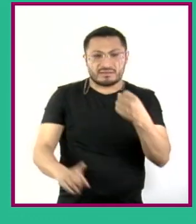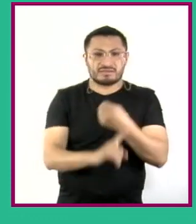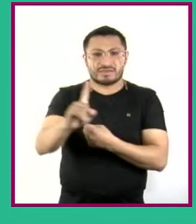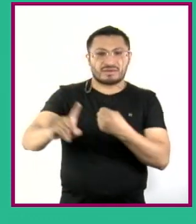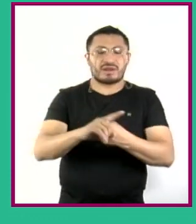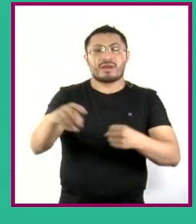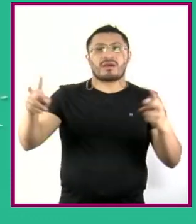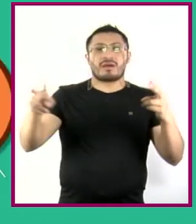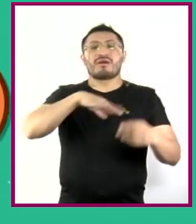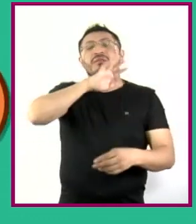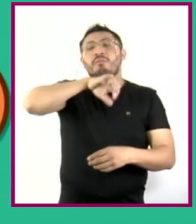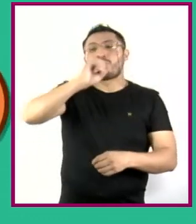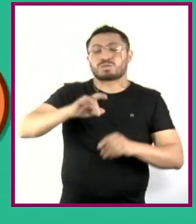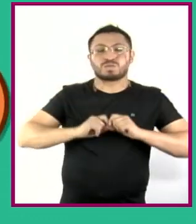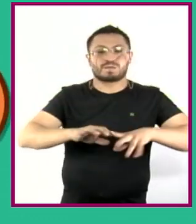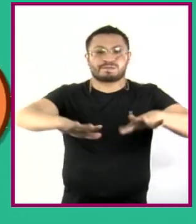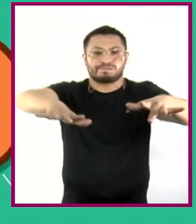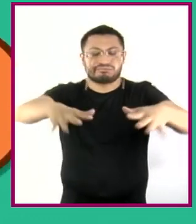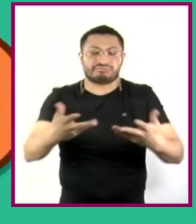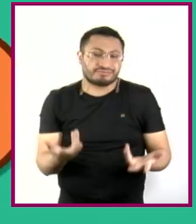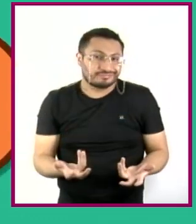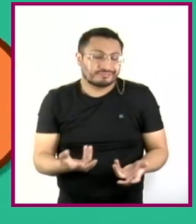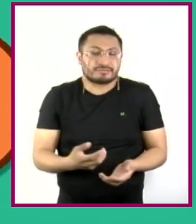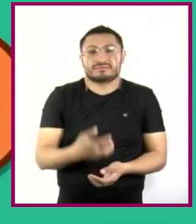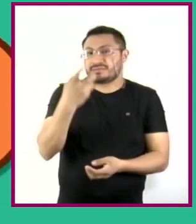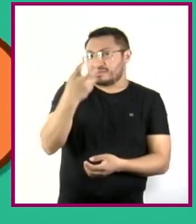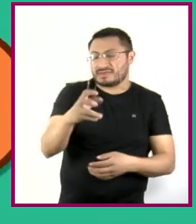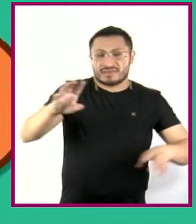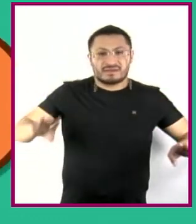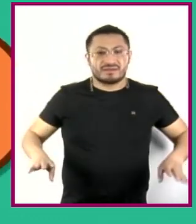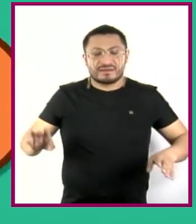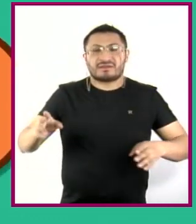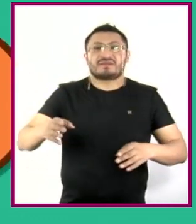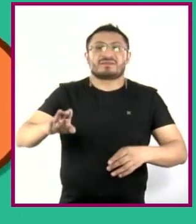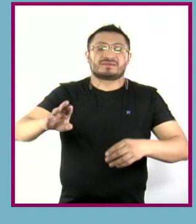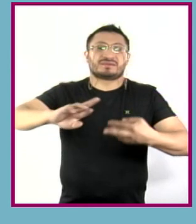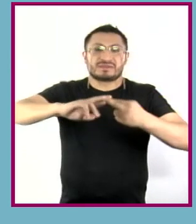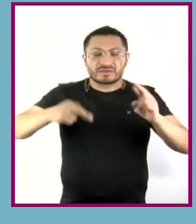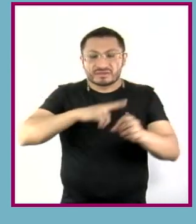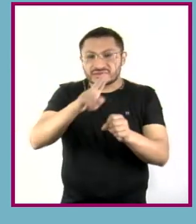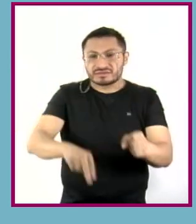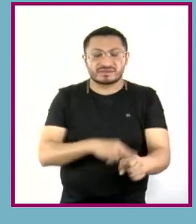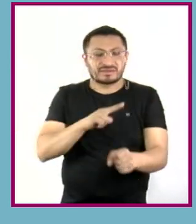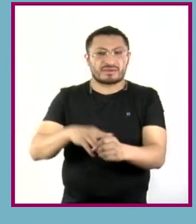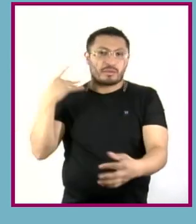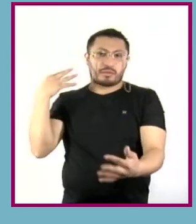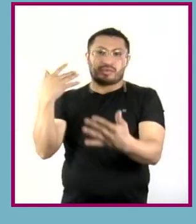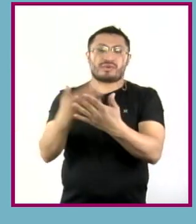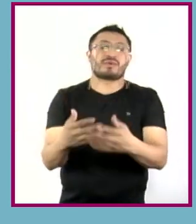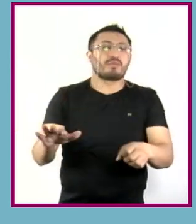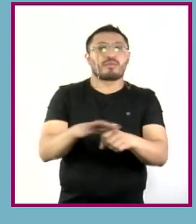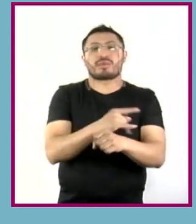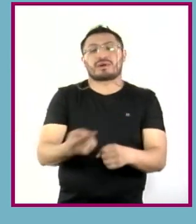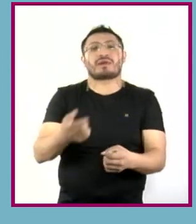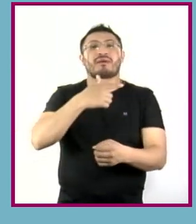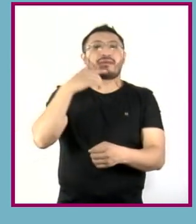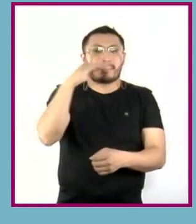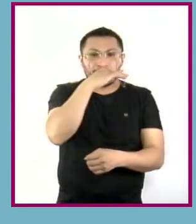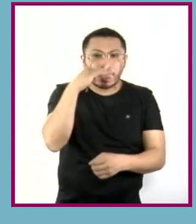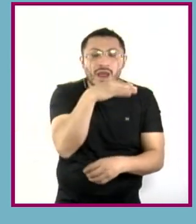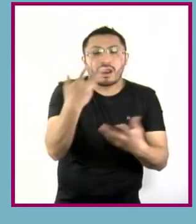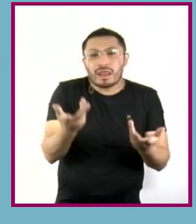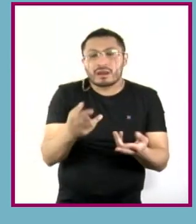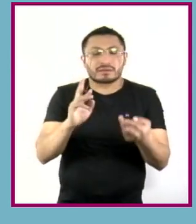La explotación y afectación de estos bienes naturales a lo largo del tiempo se debe a que son gratuitos. Con la revolución